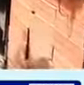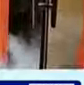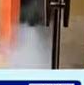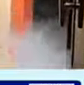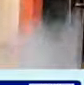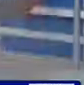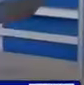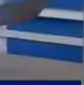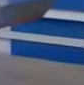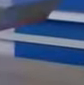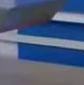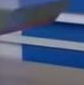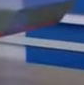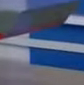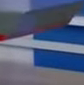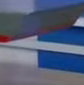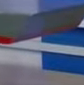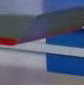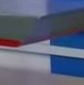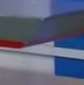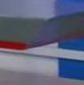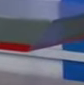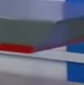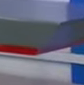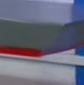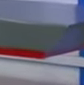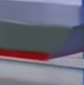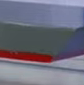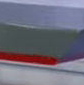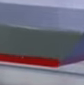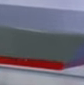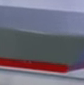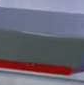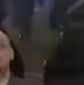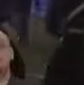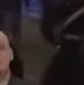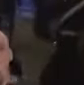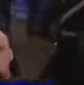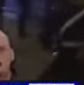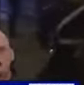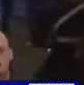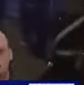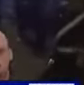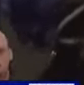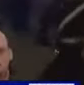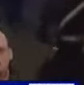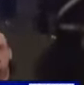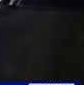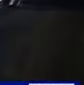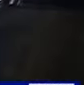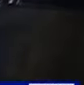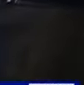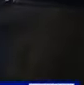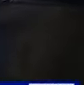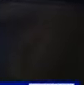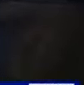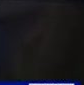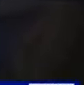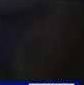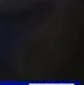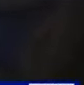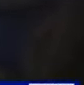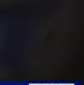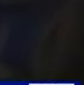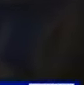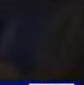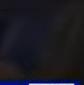Perú. Panorama internacional, nos vamos a Argentina después de la polémica del incremento de sueldo